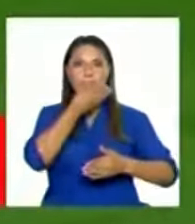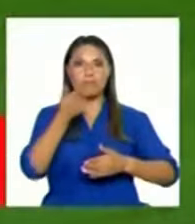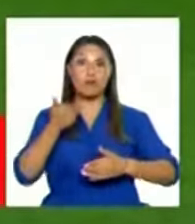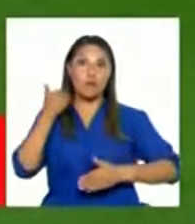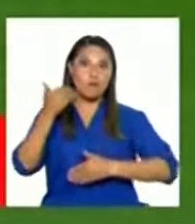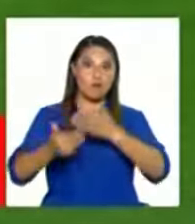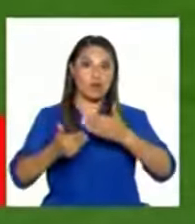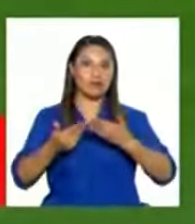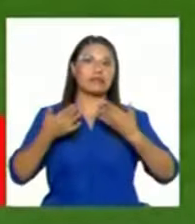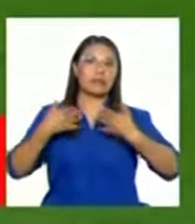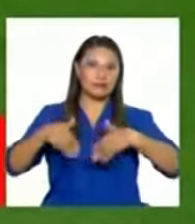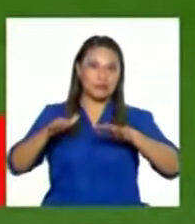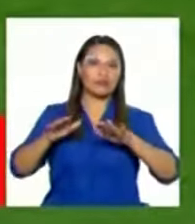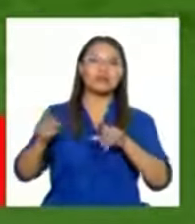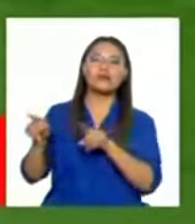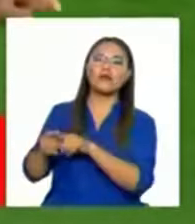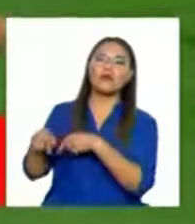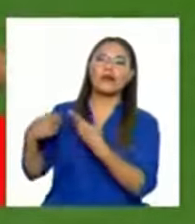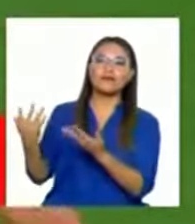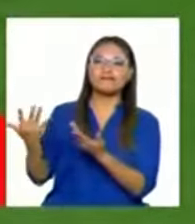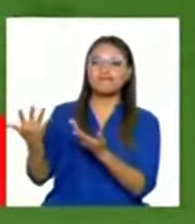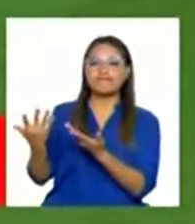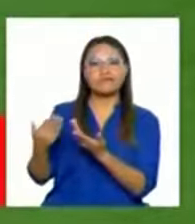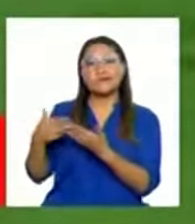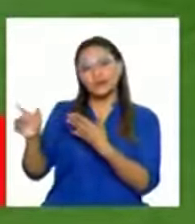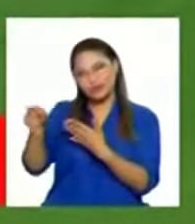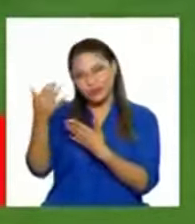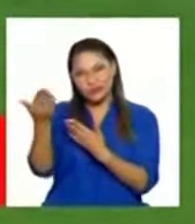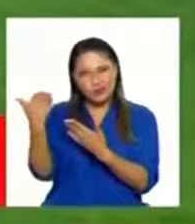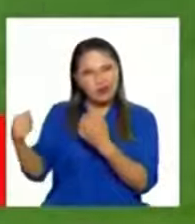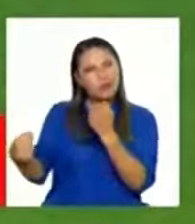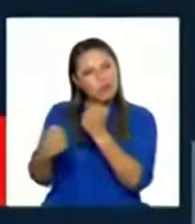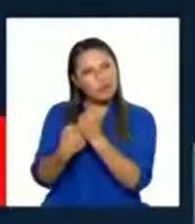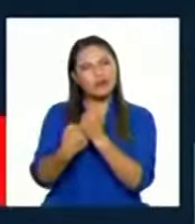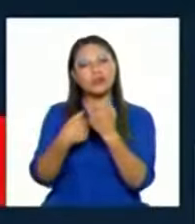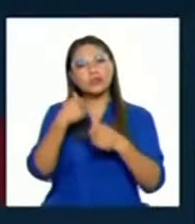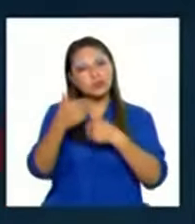y también decirles que nos sigan apoyando, que